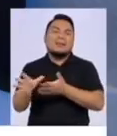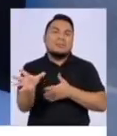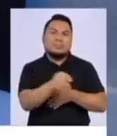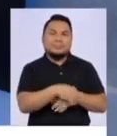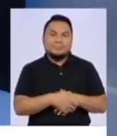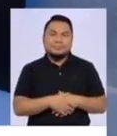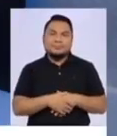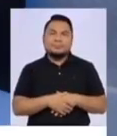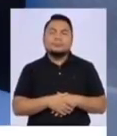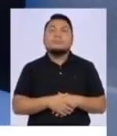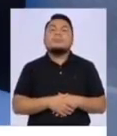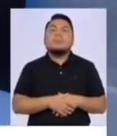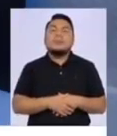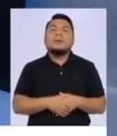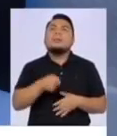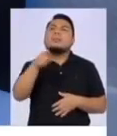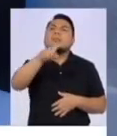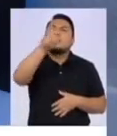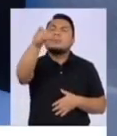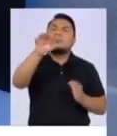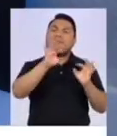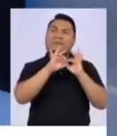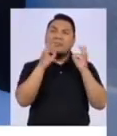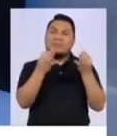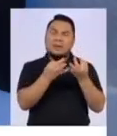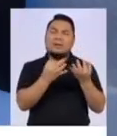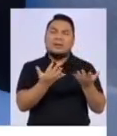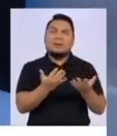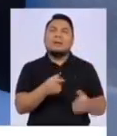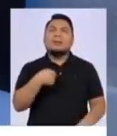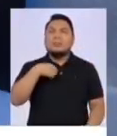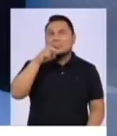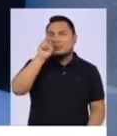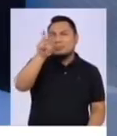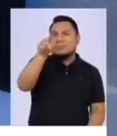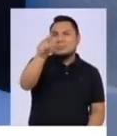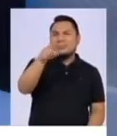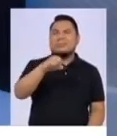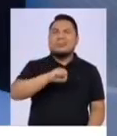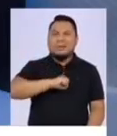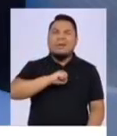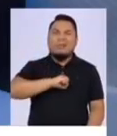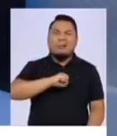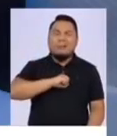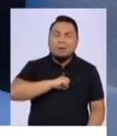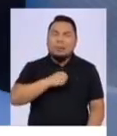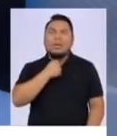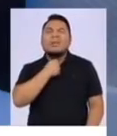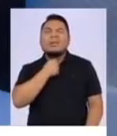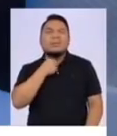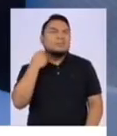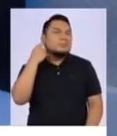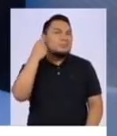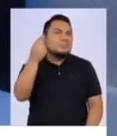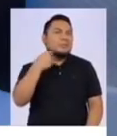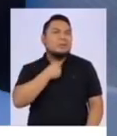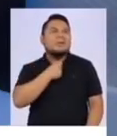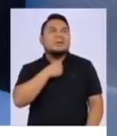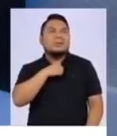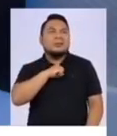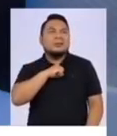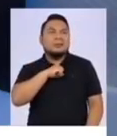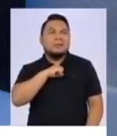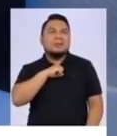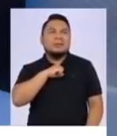haces con tus familiares? ¿No? Vemos que todavía tienes síntomas visibles del COVID y seguramente la debes estar